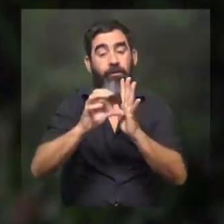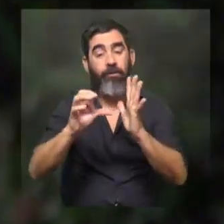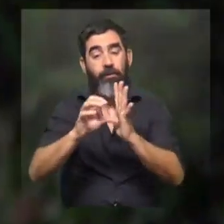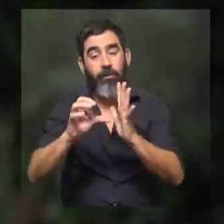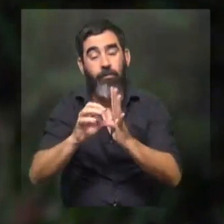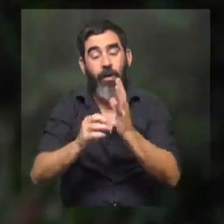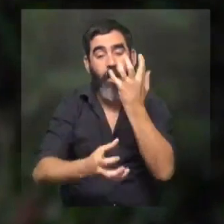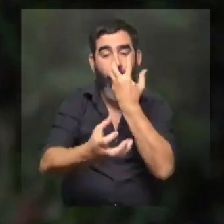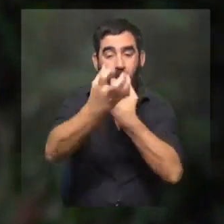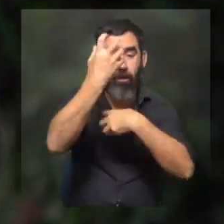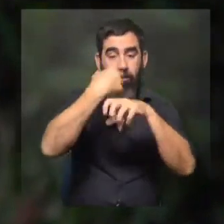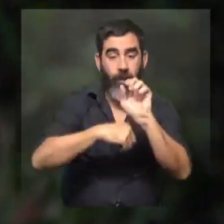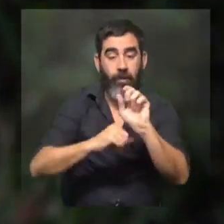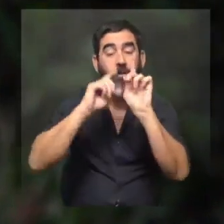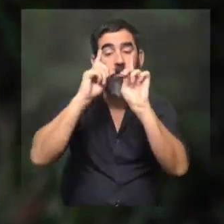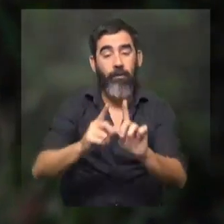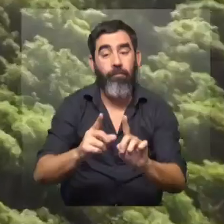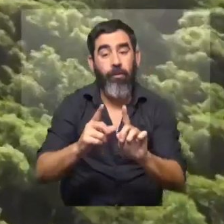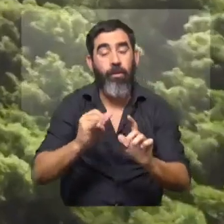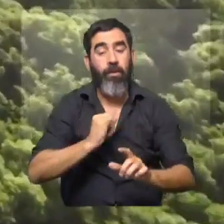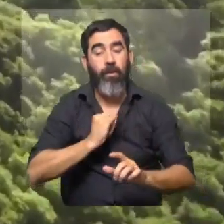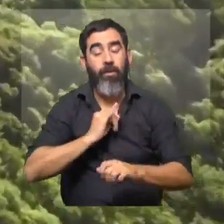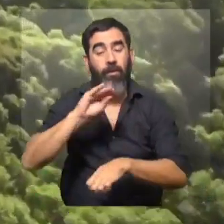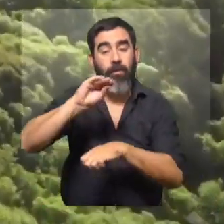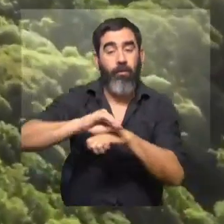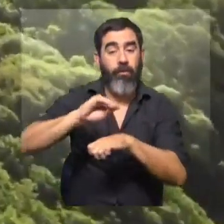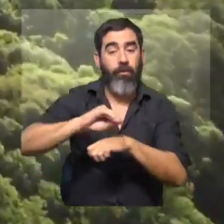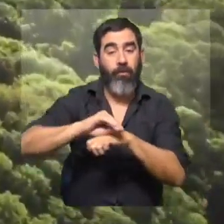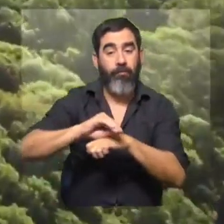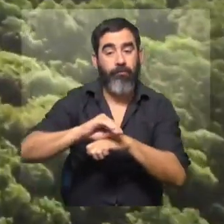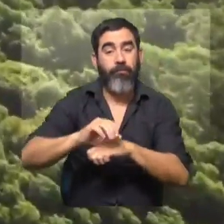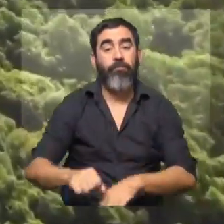ecosistemas, especies y también nuestra identidad cultural.